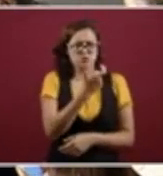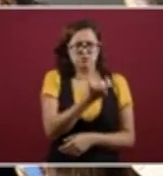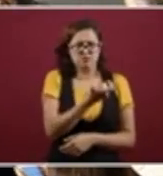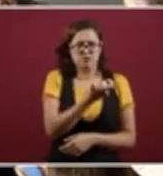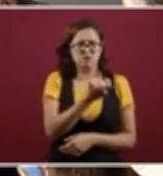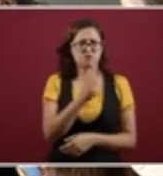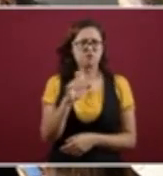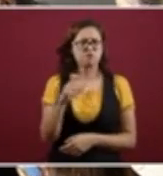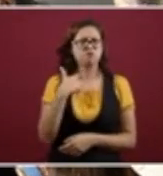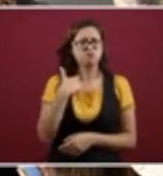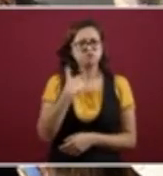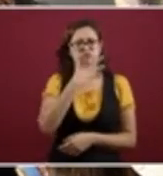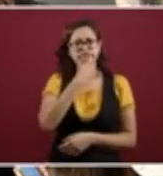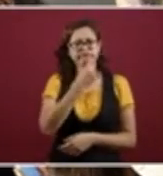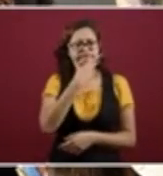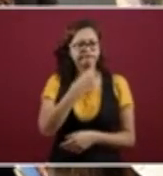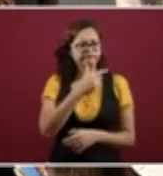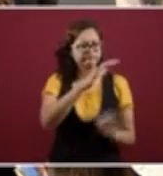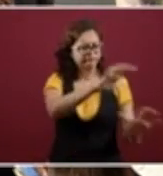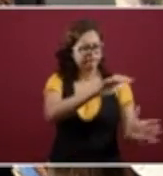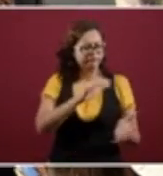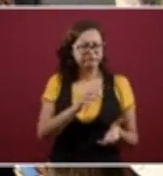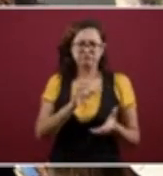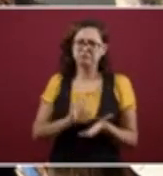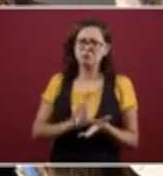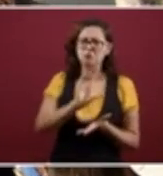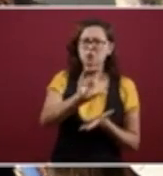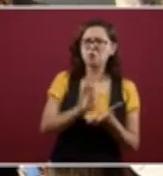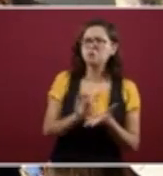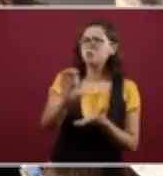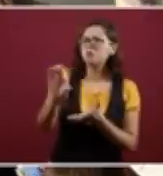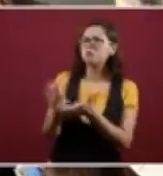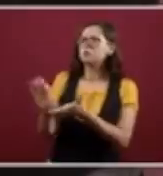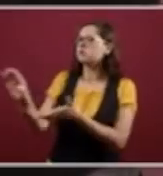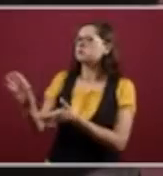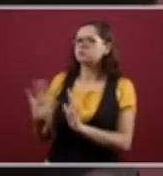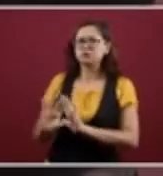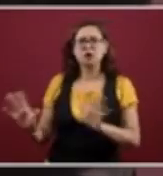que se descubre que quedaba esta casa,